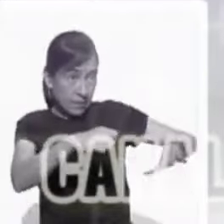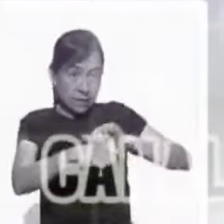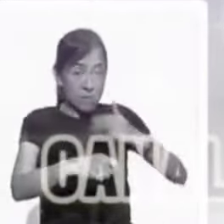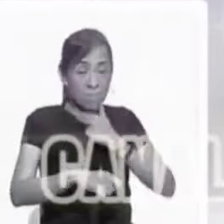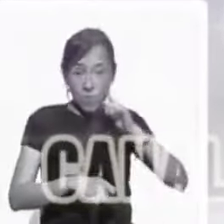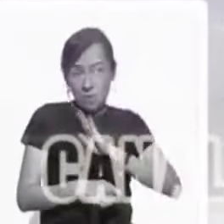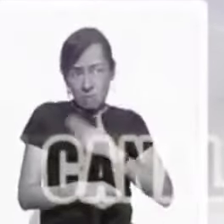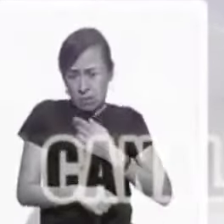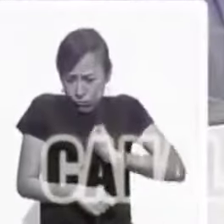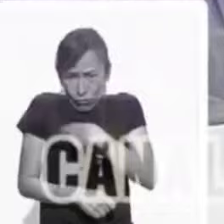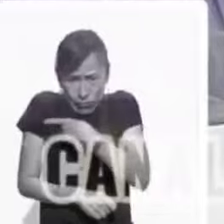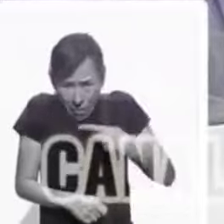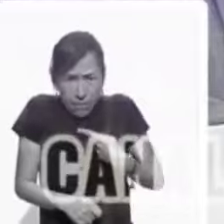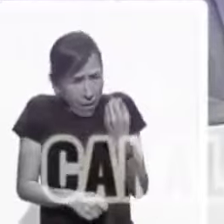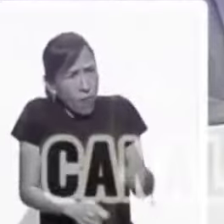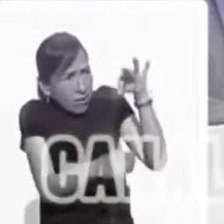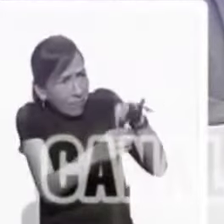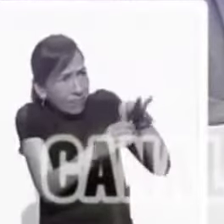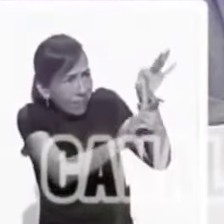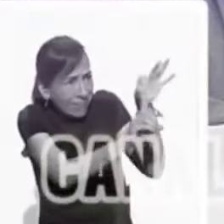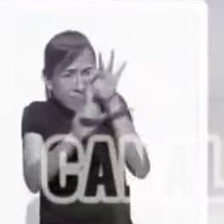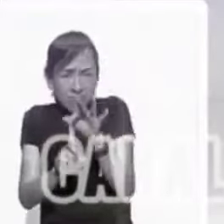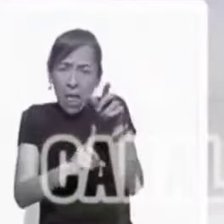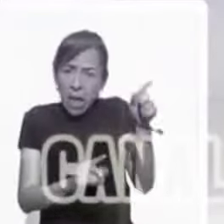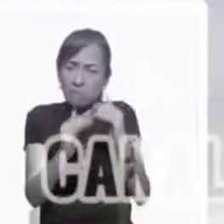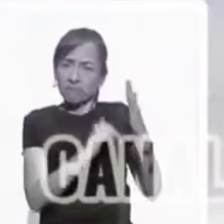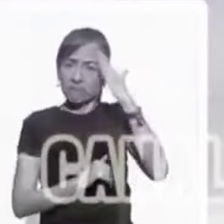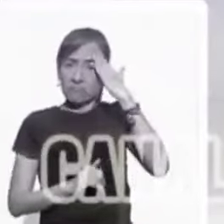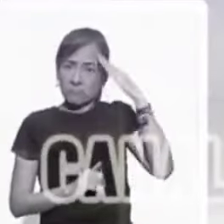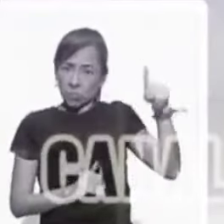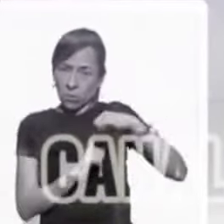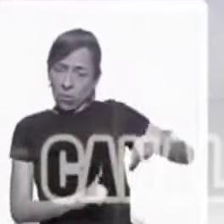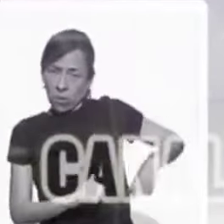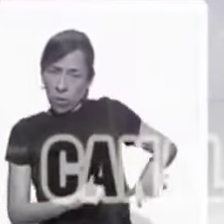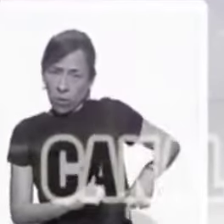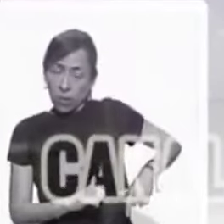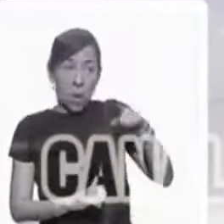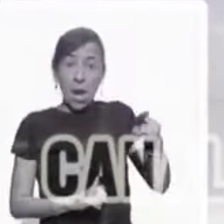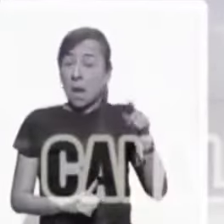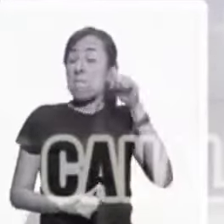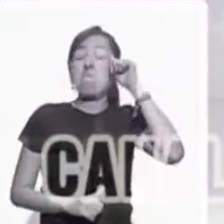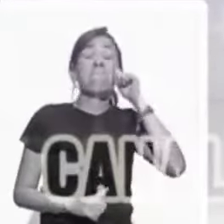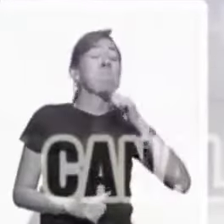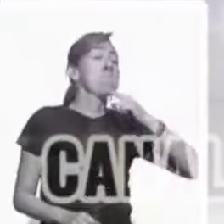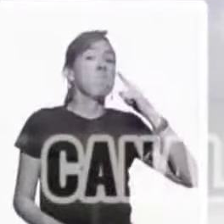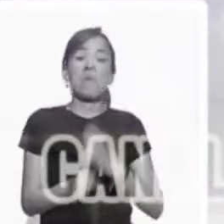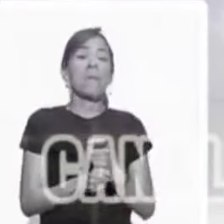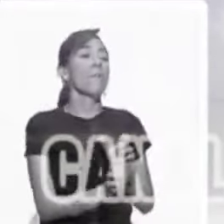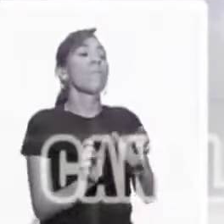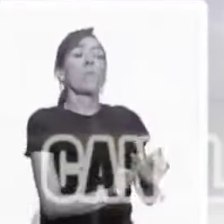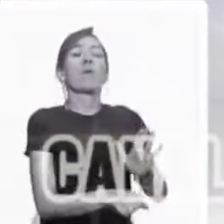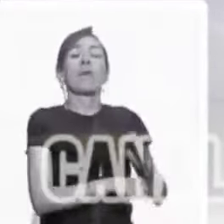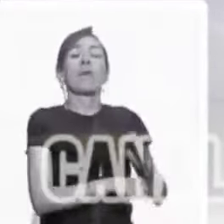también muy lamentable que ese jefe de estado sea antes un protector de su familia que es la monarquía borbónica que representante del